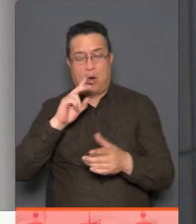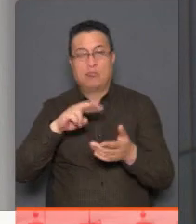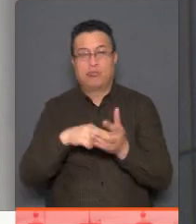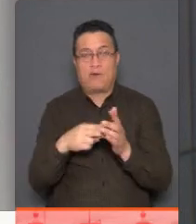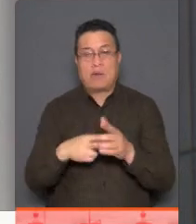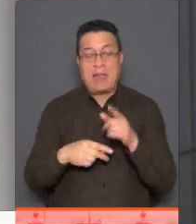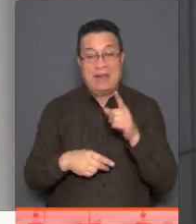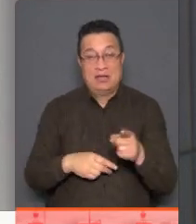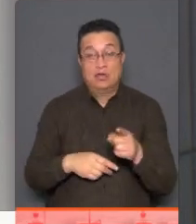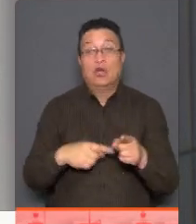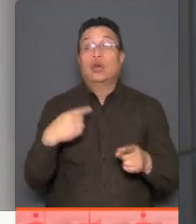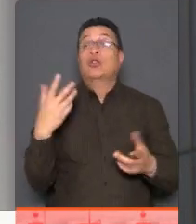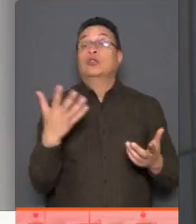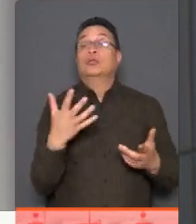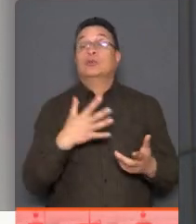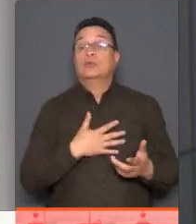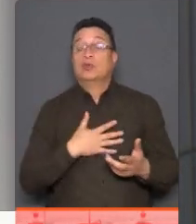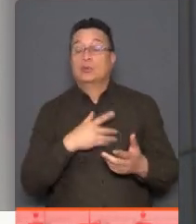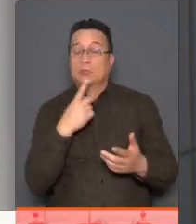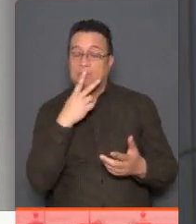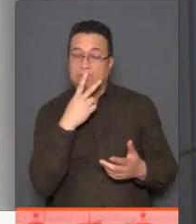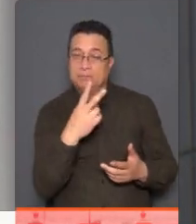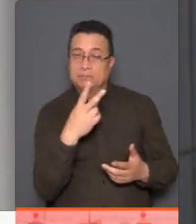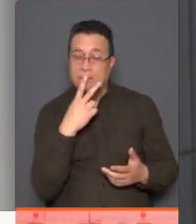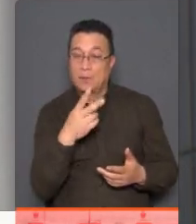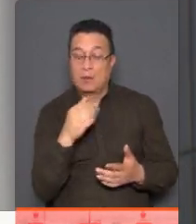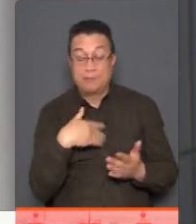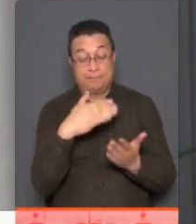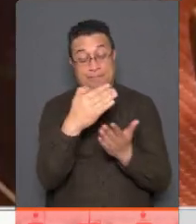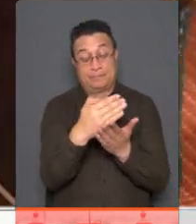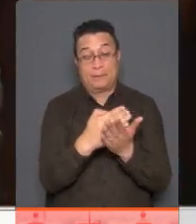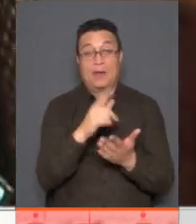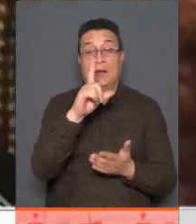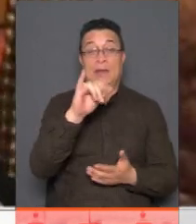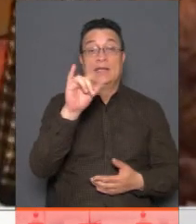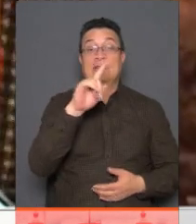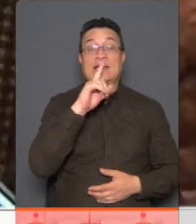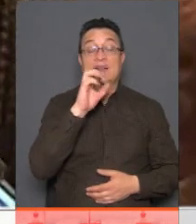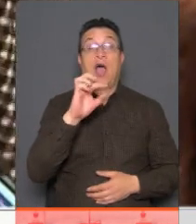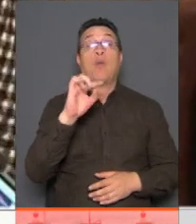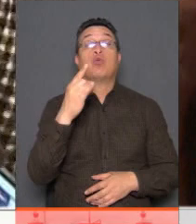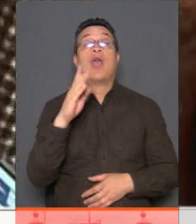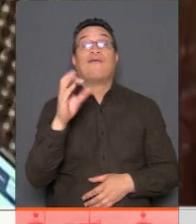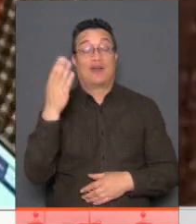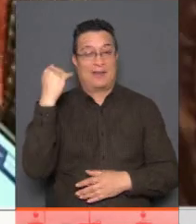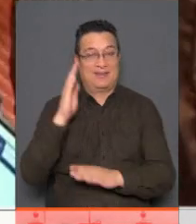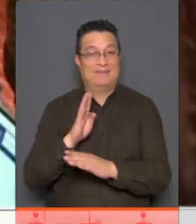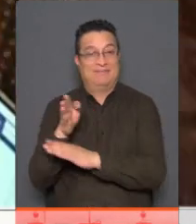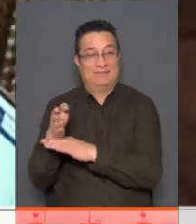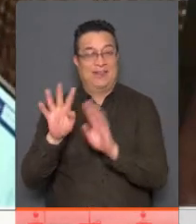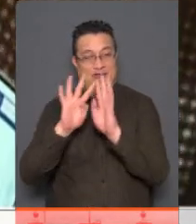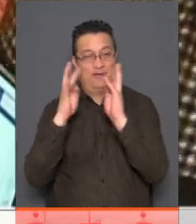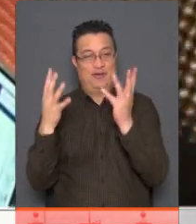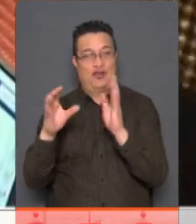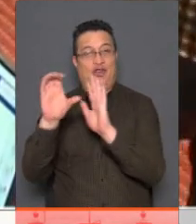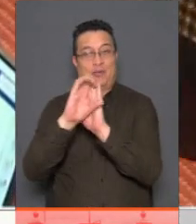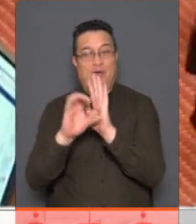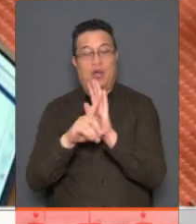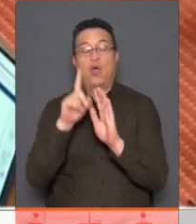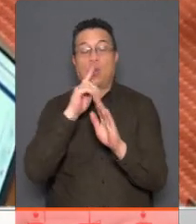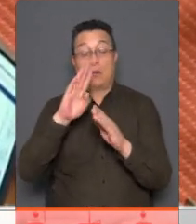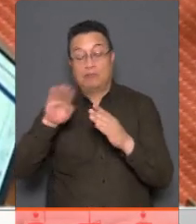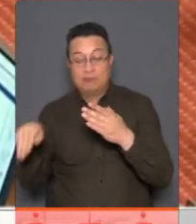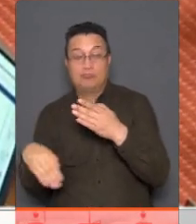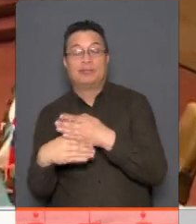fondo nos estamos encontrando como que lo de la lista del pueblo que fue en la convención constitucional, que en el fondo era una agregación de